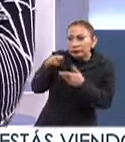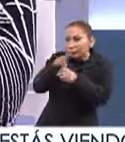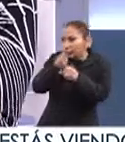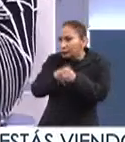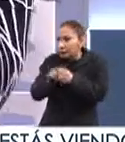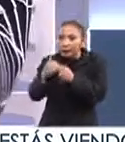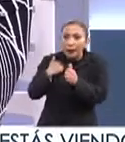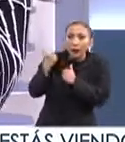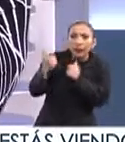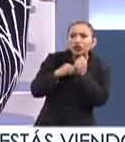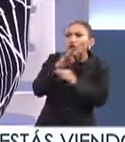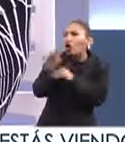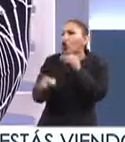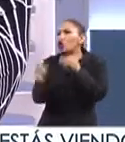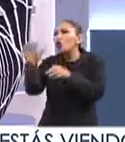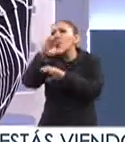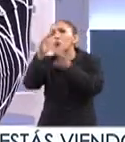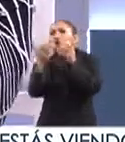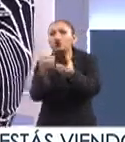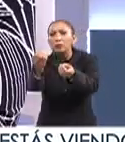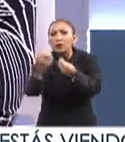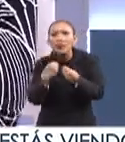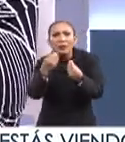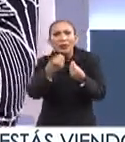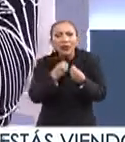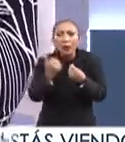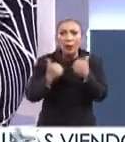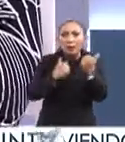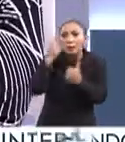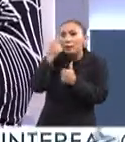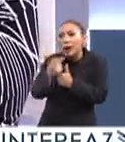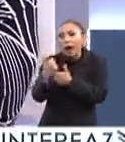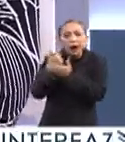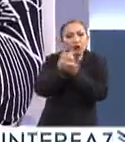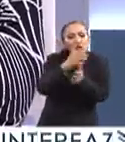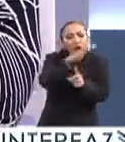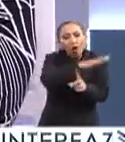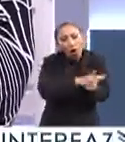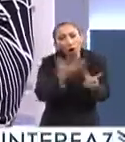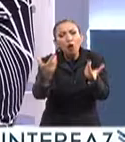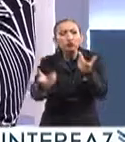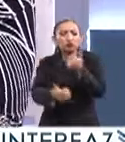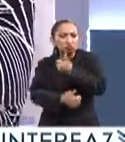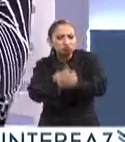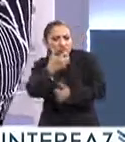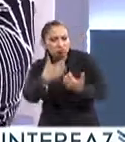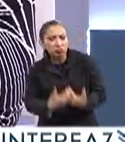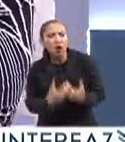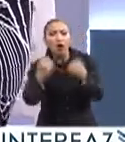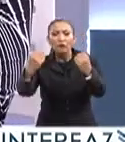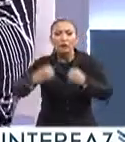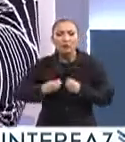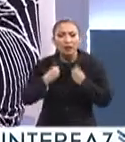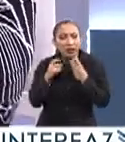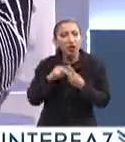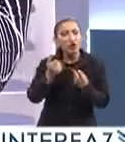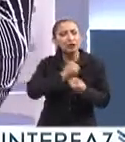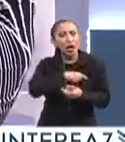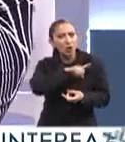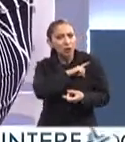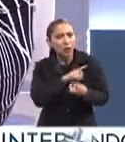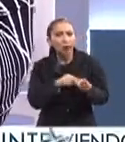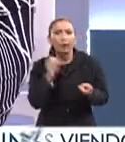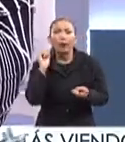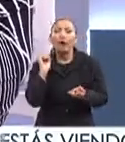recursos, aprovechando todo lo que el planeta te está aportando para favorecer condiciones o de productividad, o de sobrevivencia, o de salud,